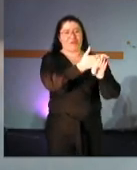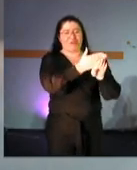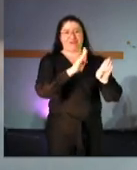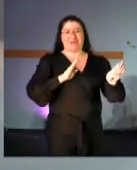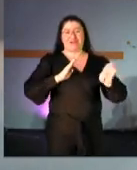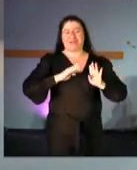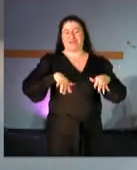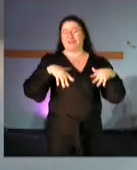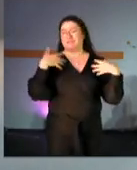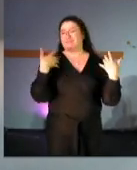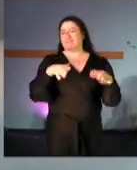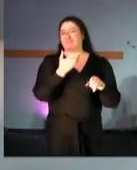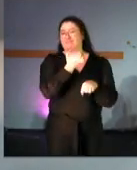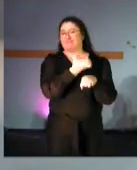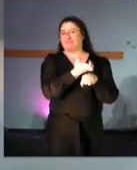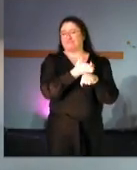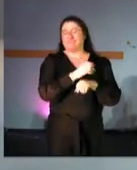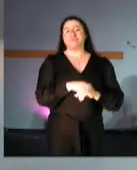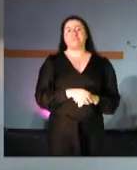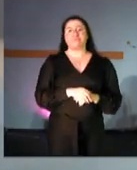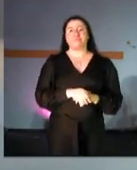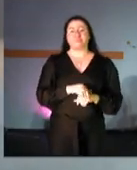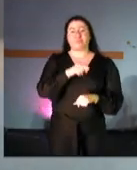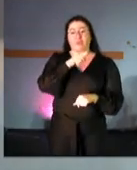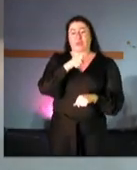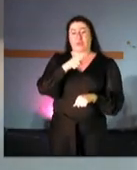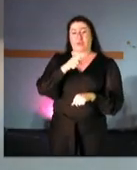La ocupación estadounidense de Nicaragua terminó en